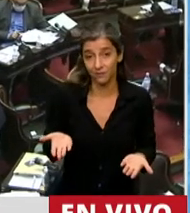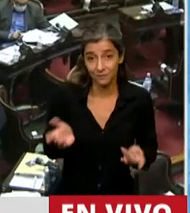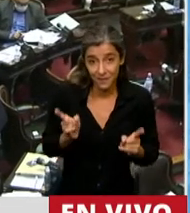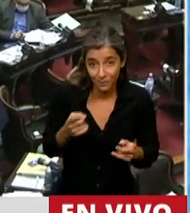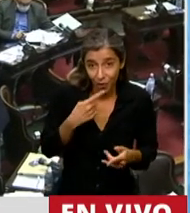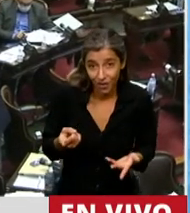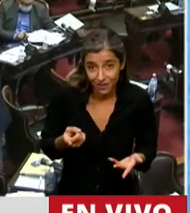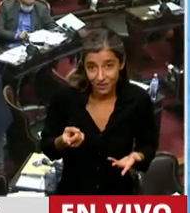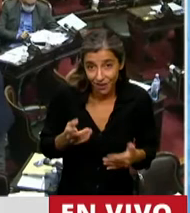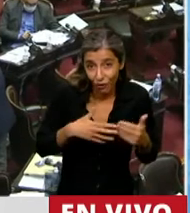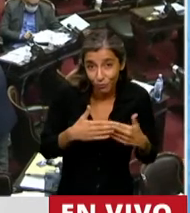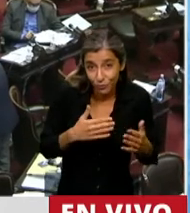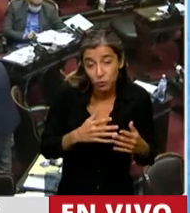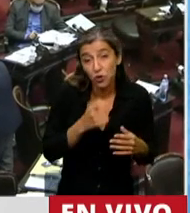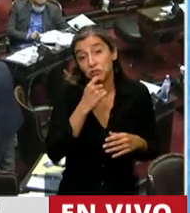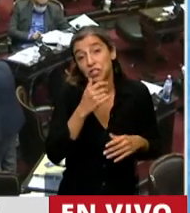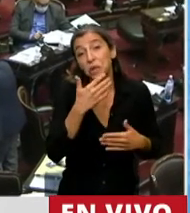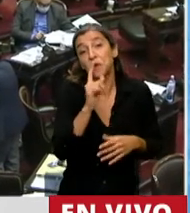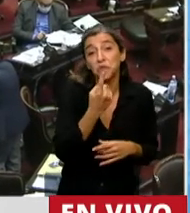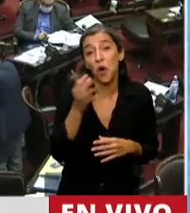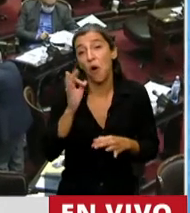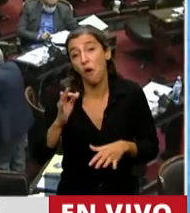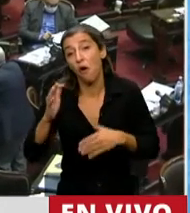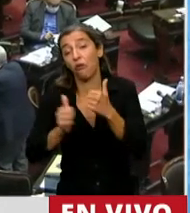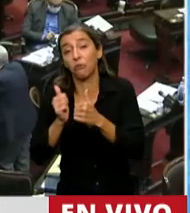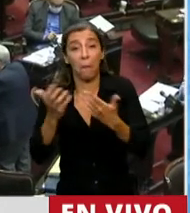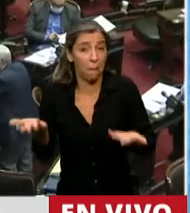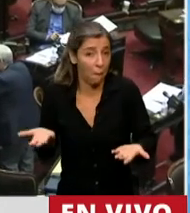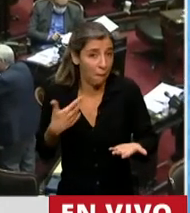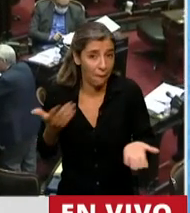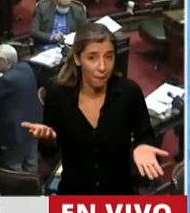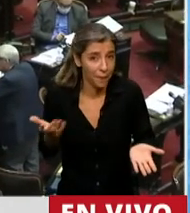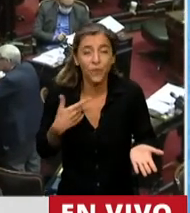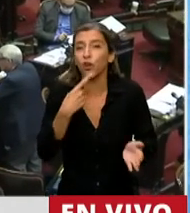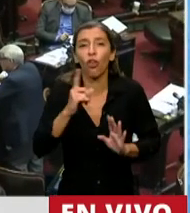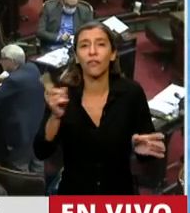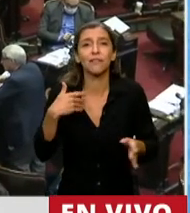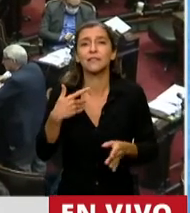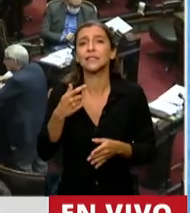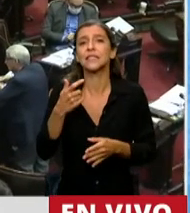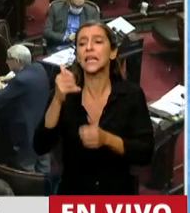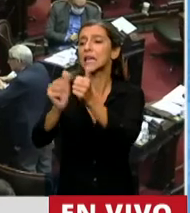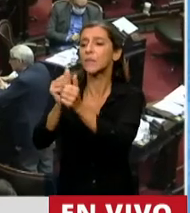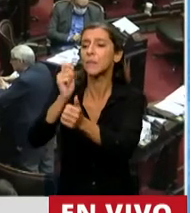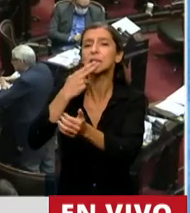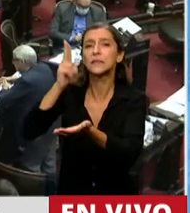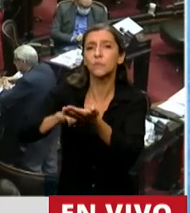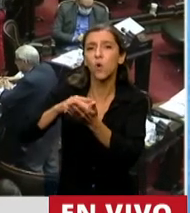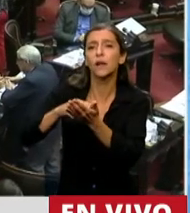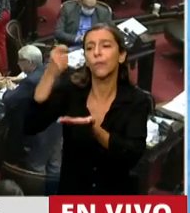Ahora, ¿dónde sale que la baja de impuesto a los empresarios van a generar inversión? Por